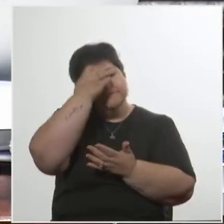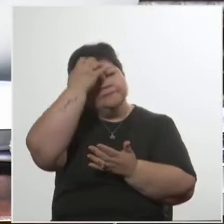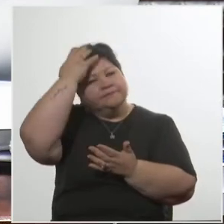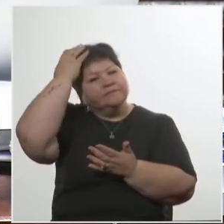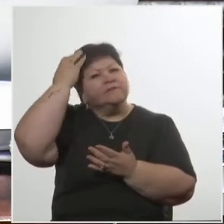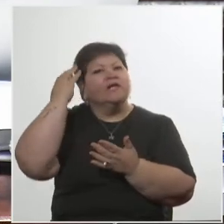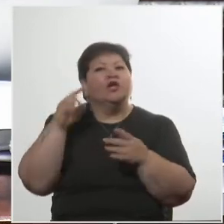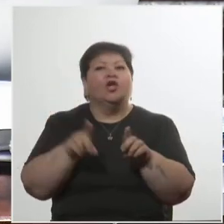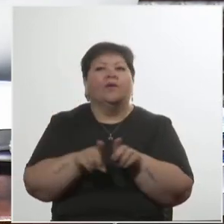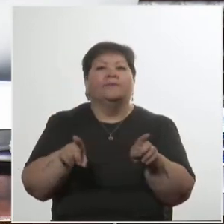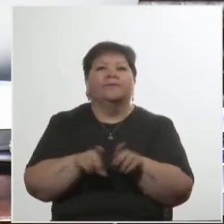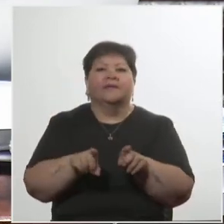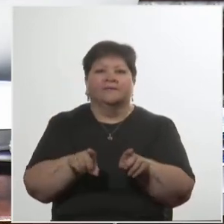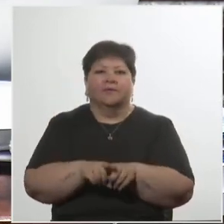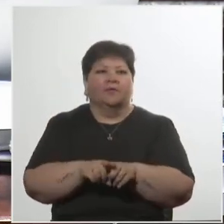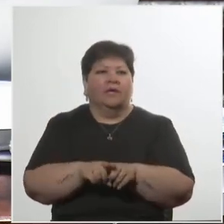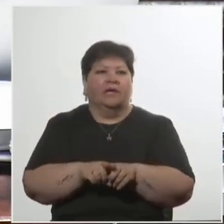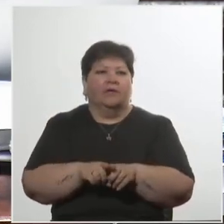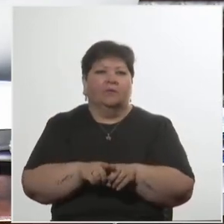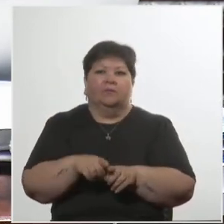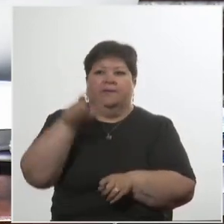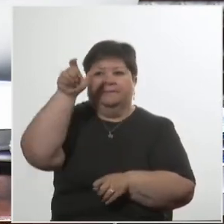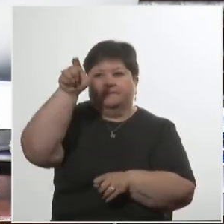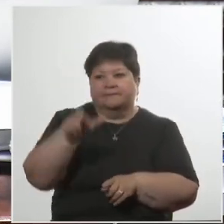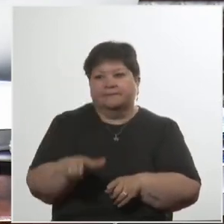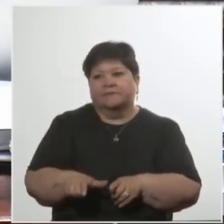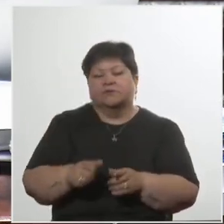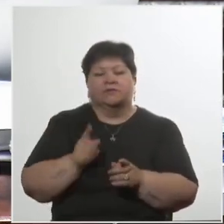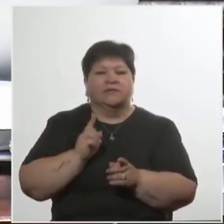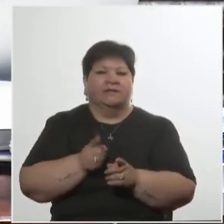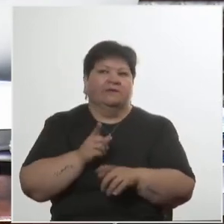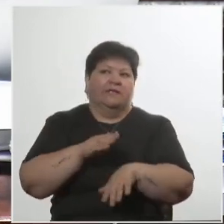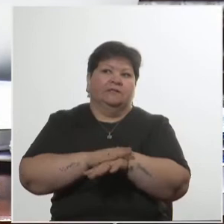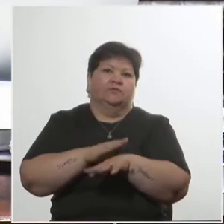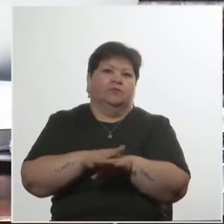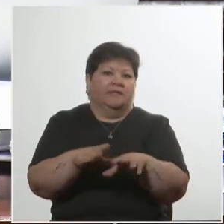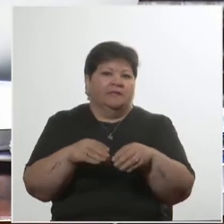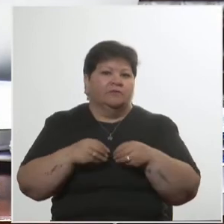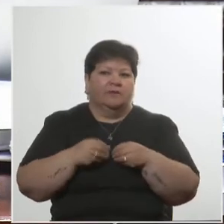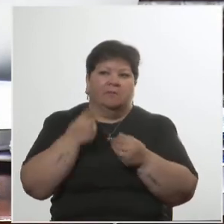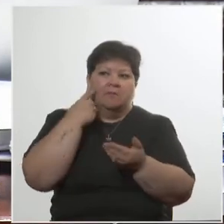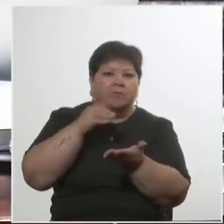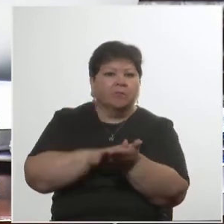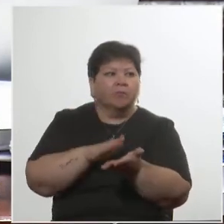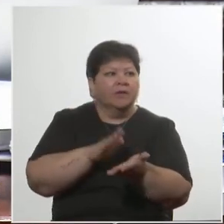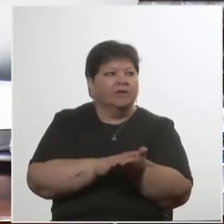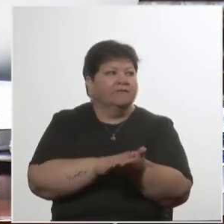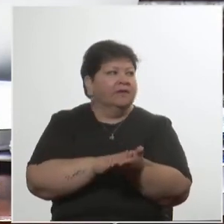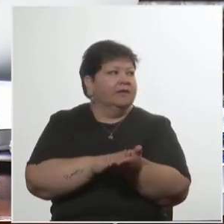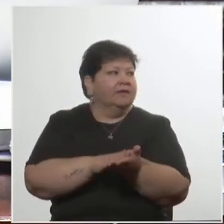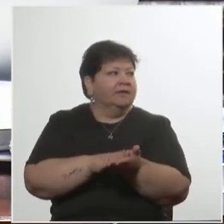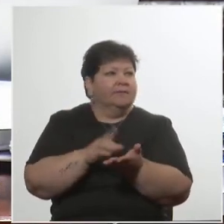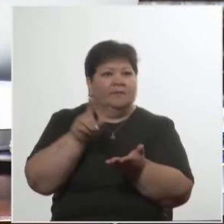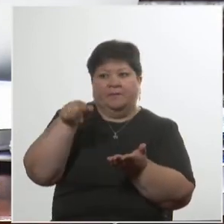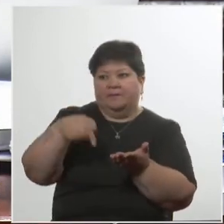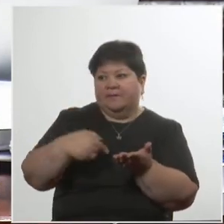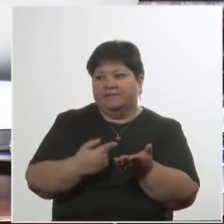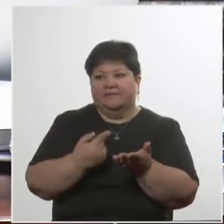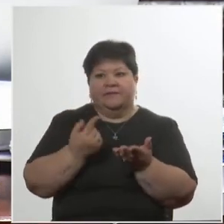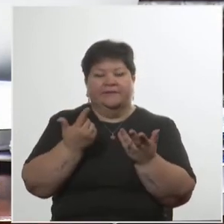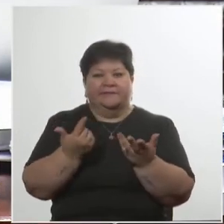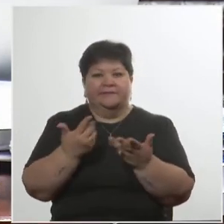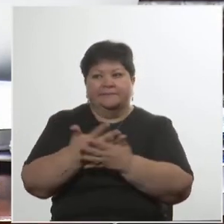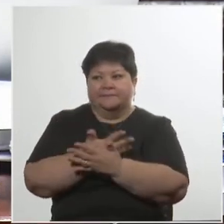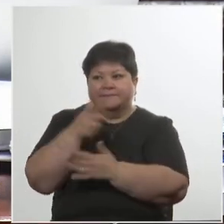es alguien va a tener que recibir y poder recibir las pruebas recibir a las a las víctimas y comprobar